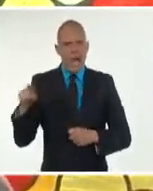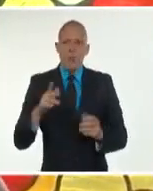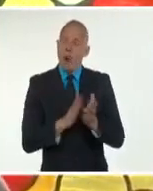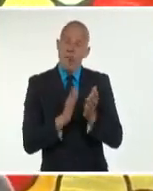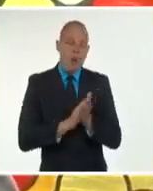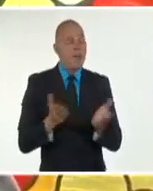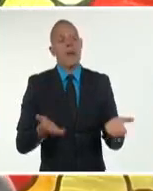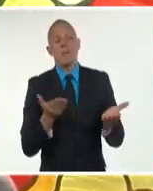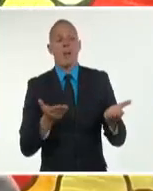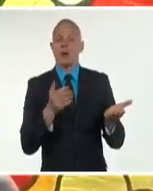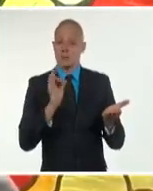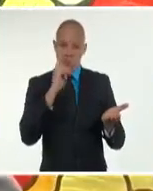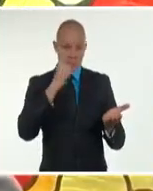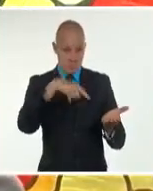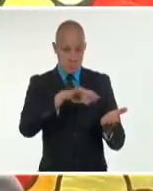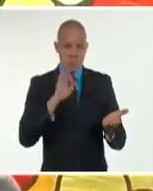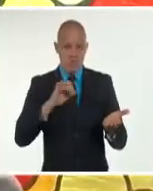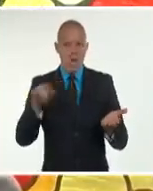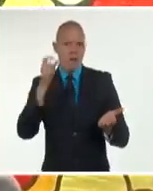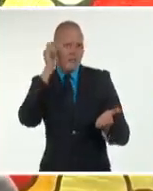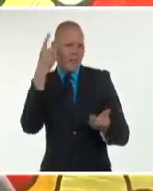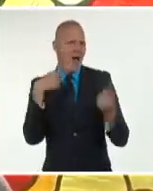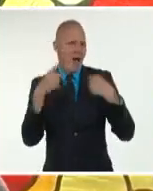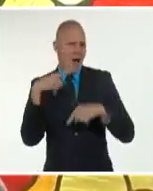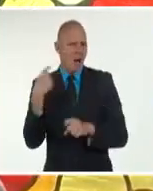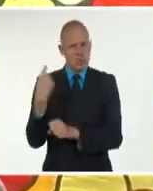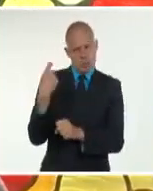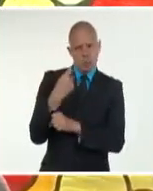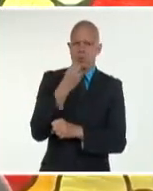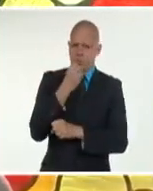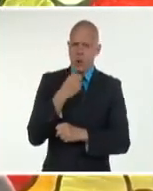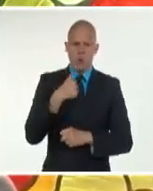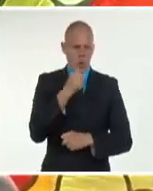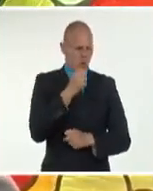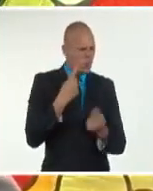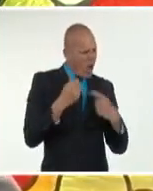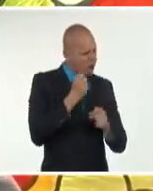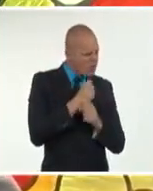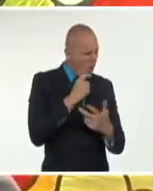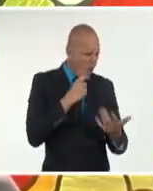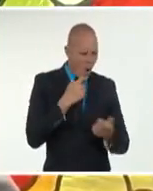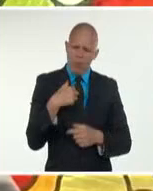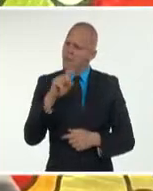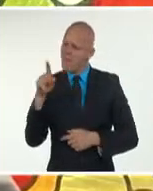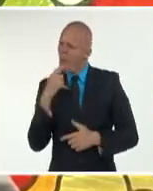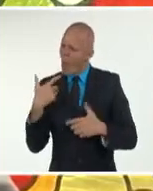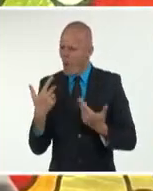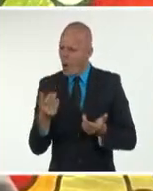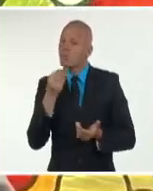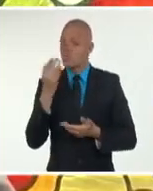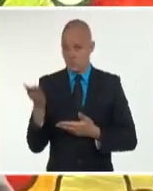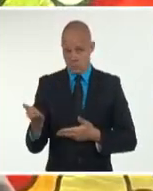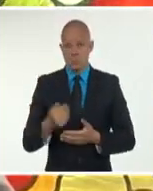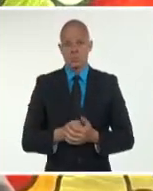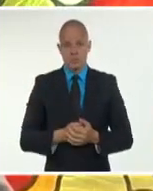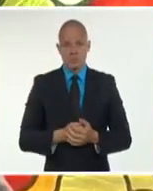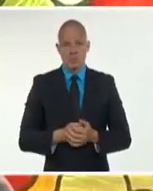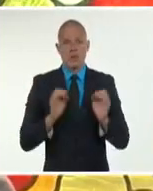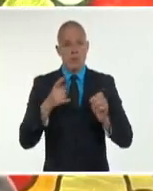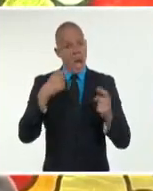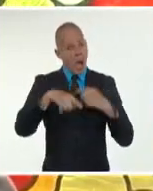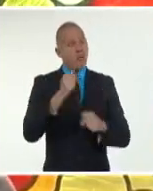aportarán con su experiencia y también serán fuente de consulta para las tareas que quedan por delante, que además